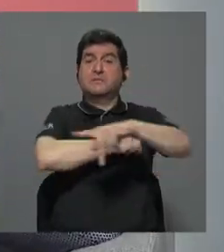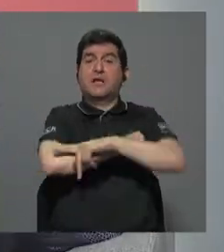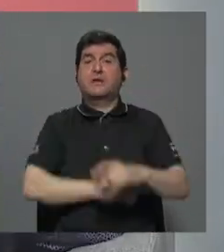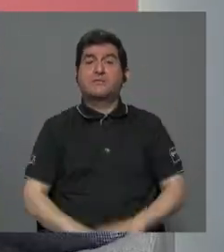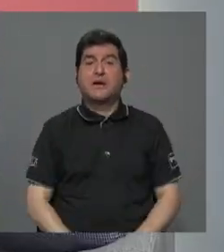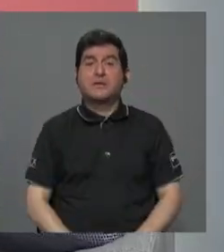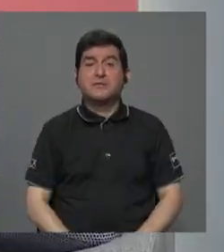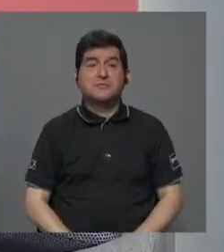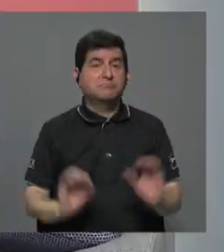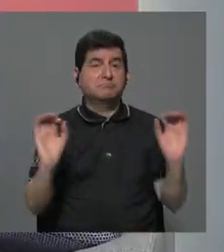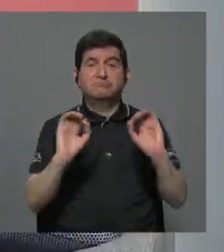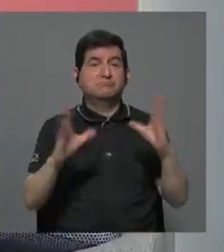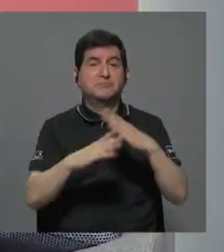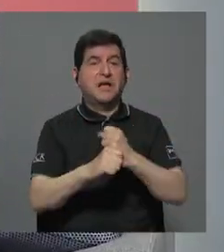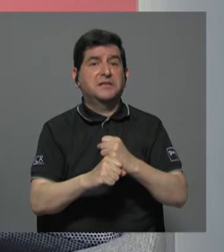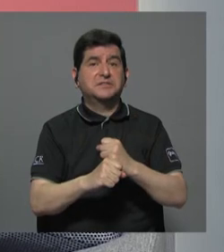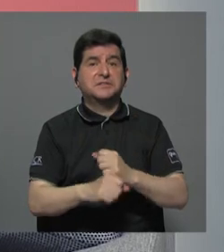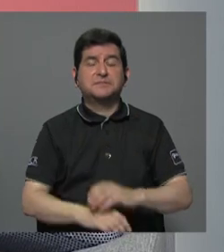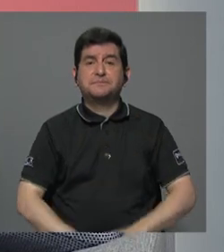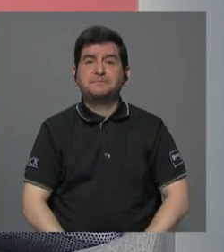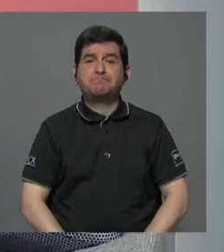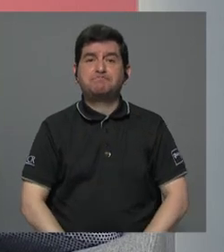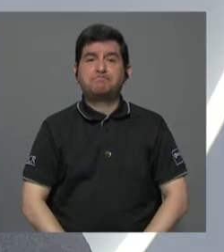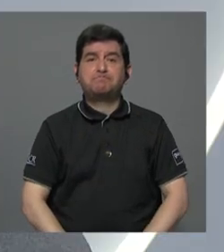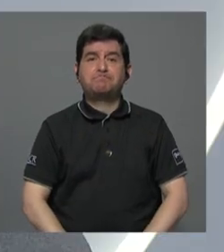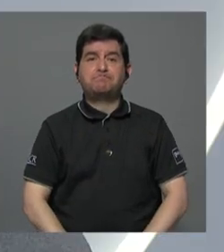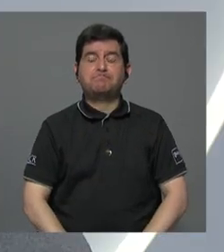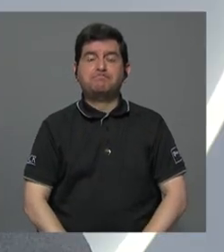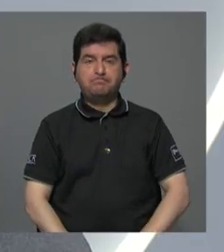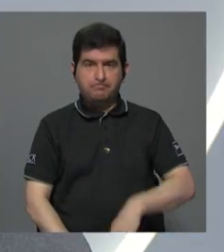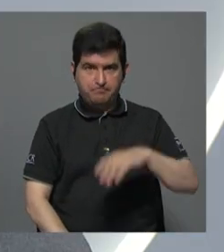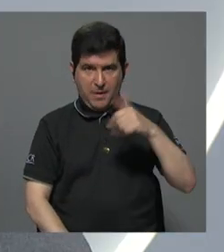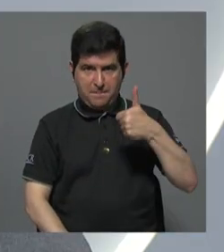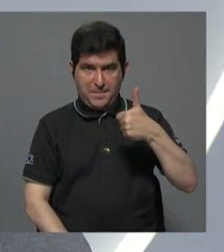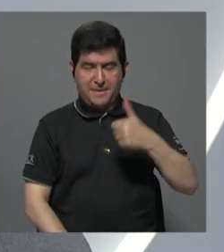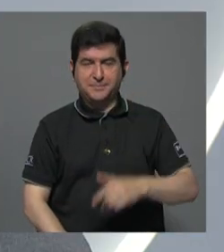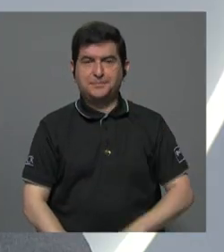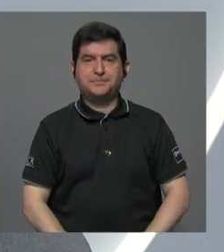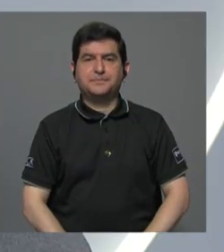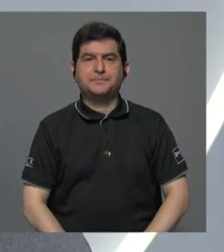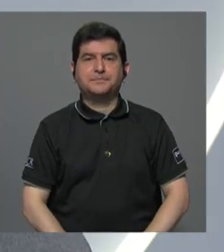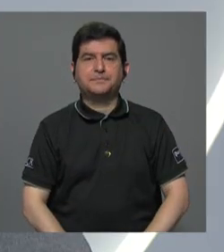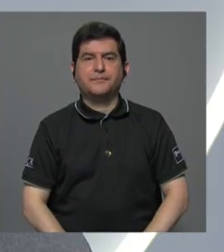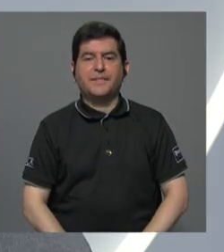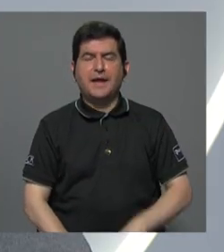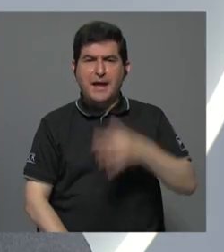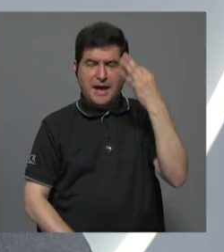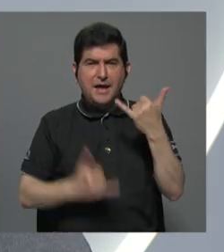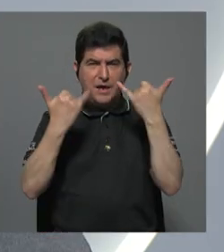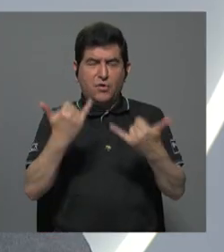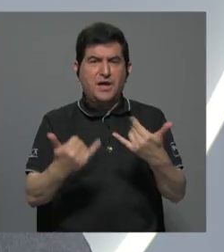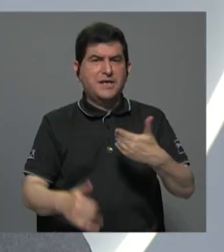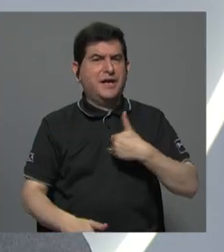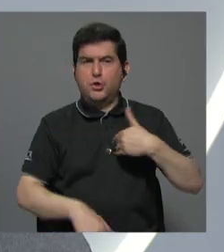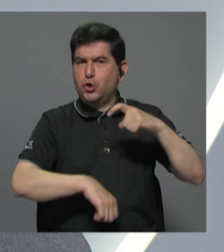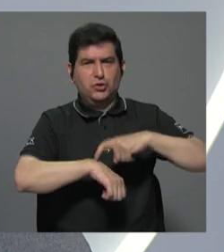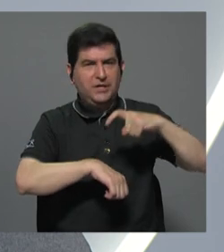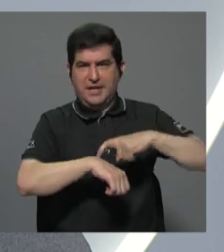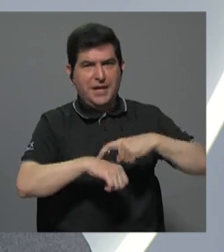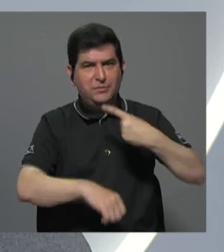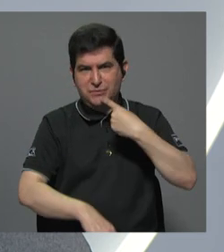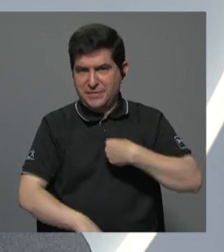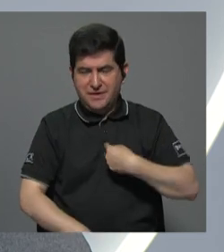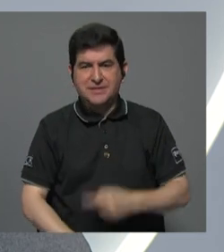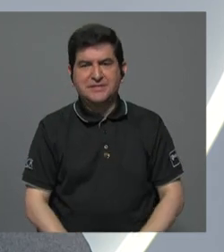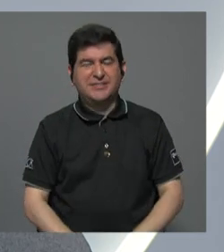no lo están haciendo bien pero creo que ya lo tenemos máximas tiempo me indican